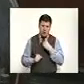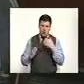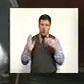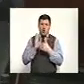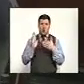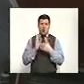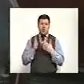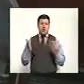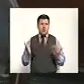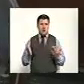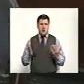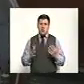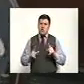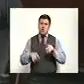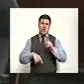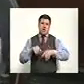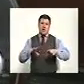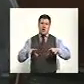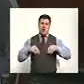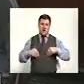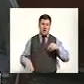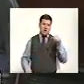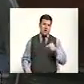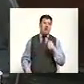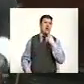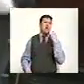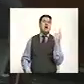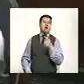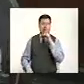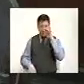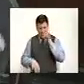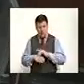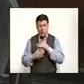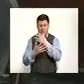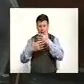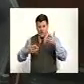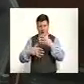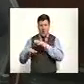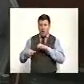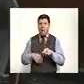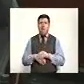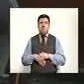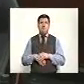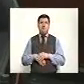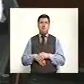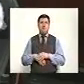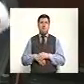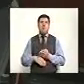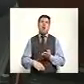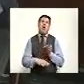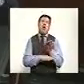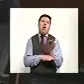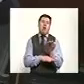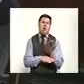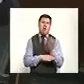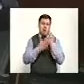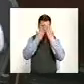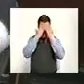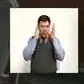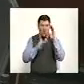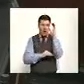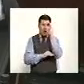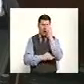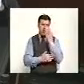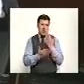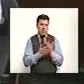sociedad civil es inadmisible. Aquí vamos a tener que reaccionar. No le puede estar pidiendo la democracia